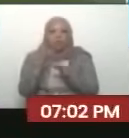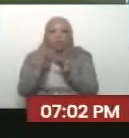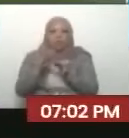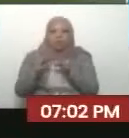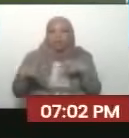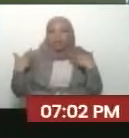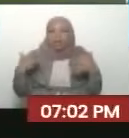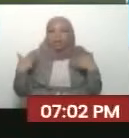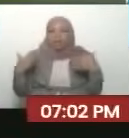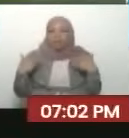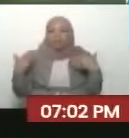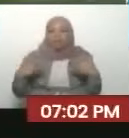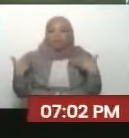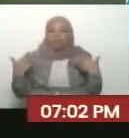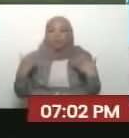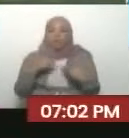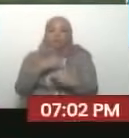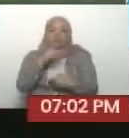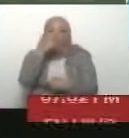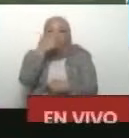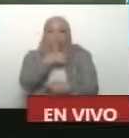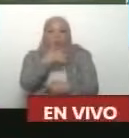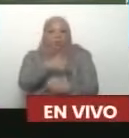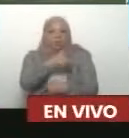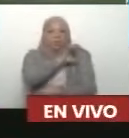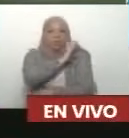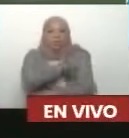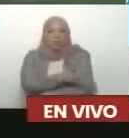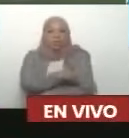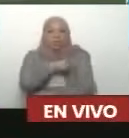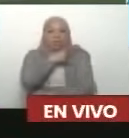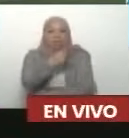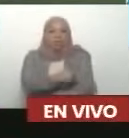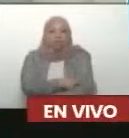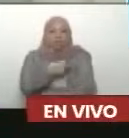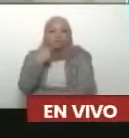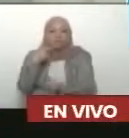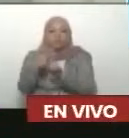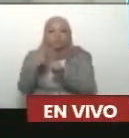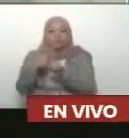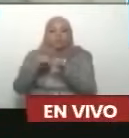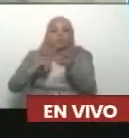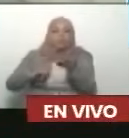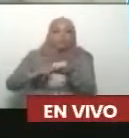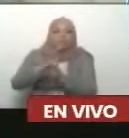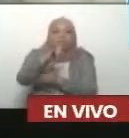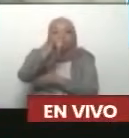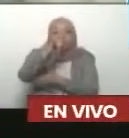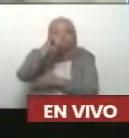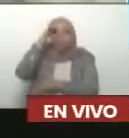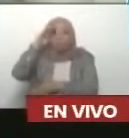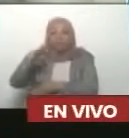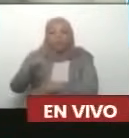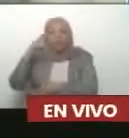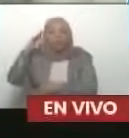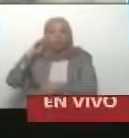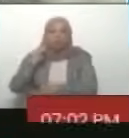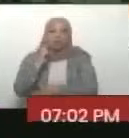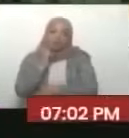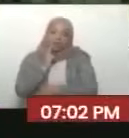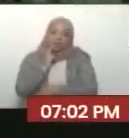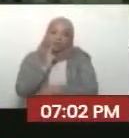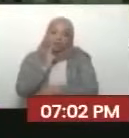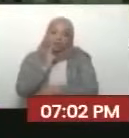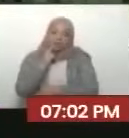ánimo. Vengo lleno de la fuerza patriótica de la aviación militar bolivariana.